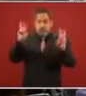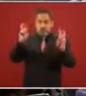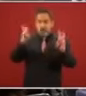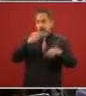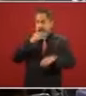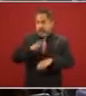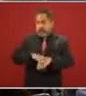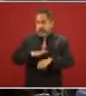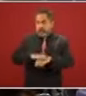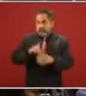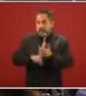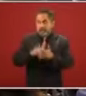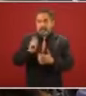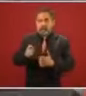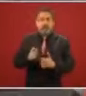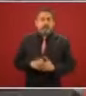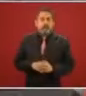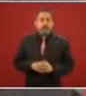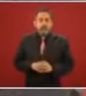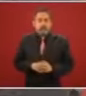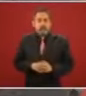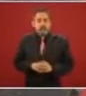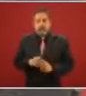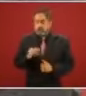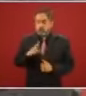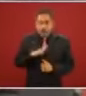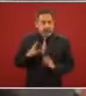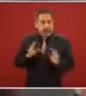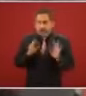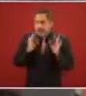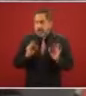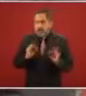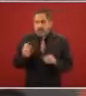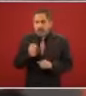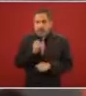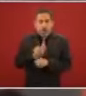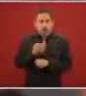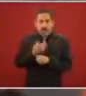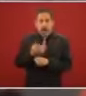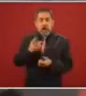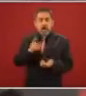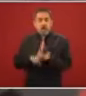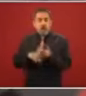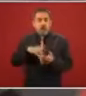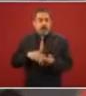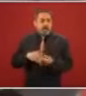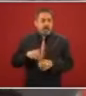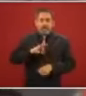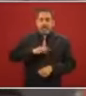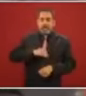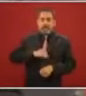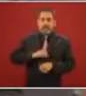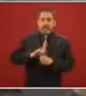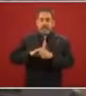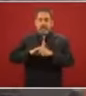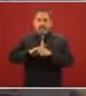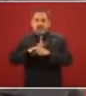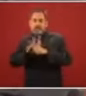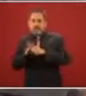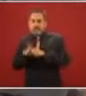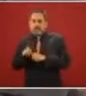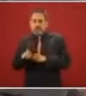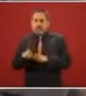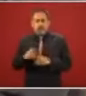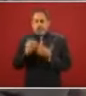adelanto de que no tenemos afortunadamente casos de coronavirus. O sea,